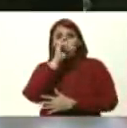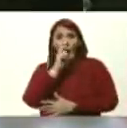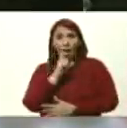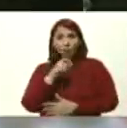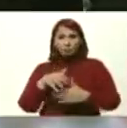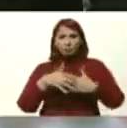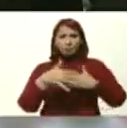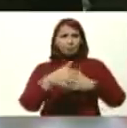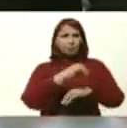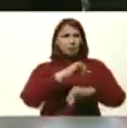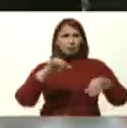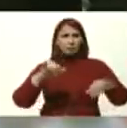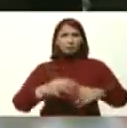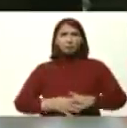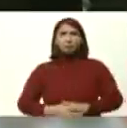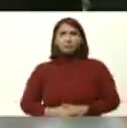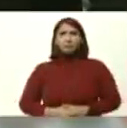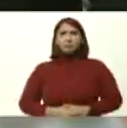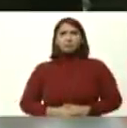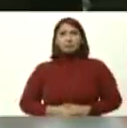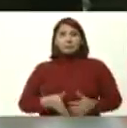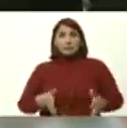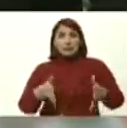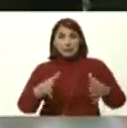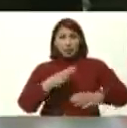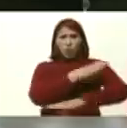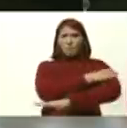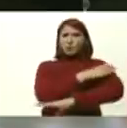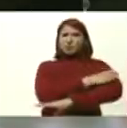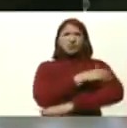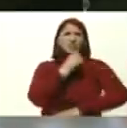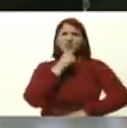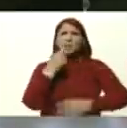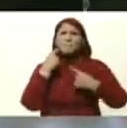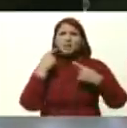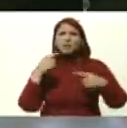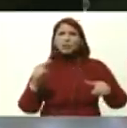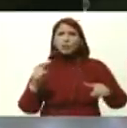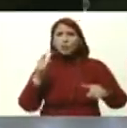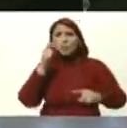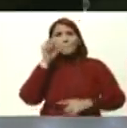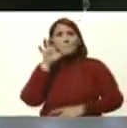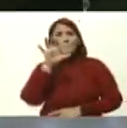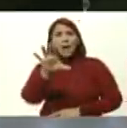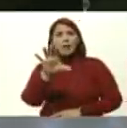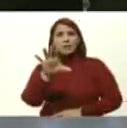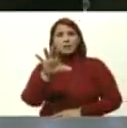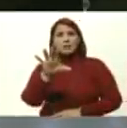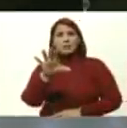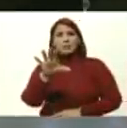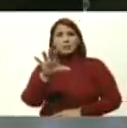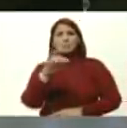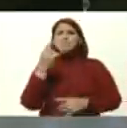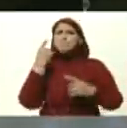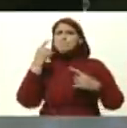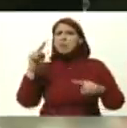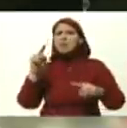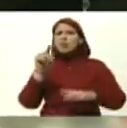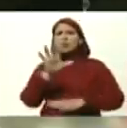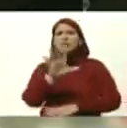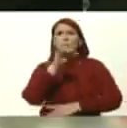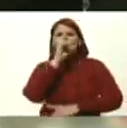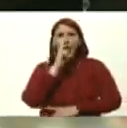pasaron, cuando ganó la oposición, quien perdió fue el país. ¿Quién perdió en 5